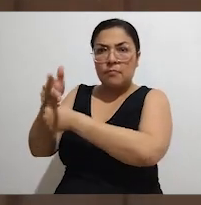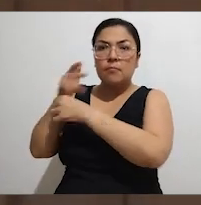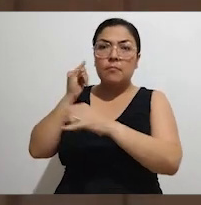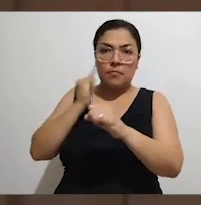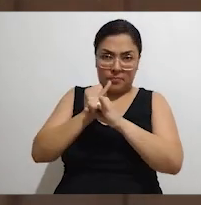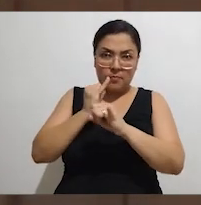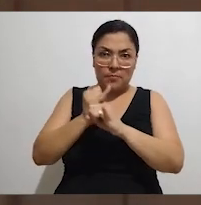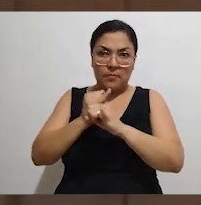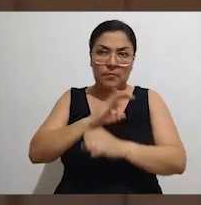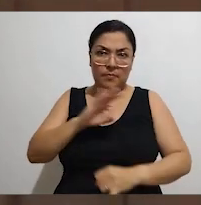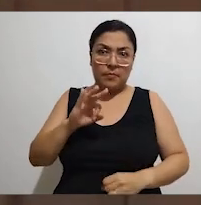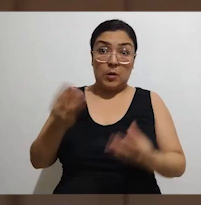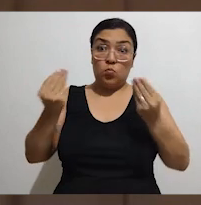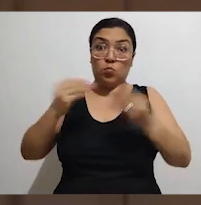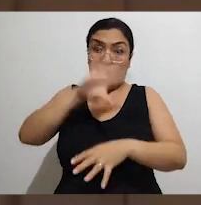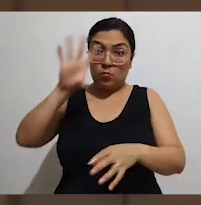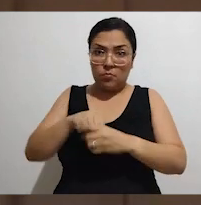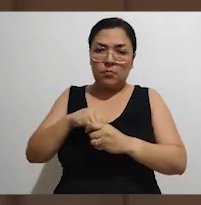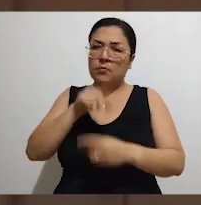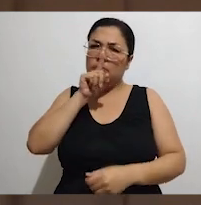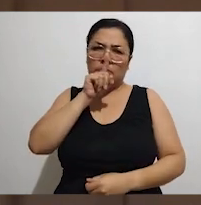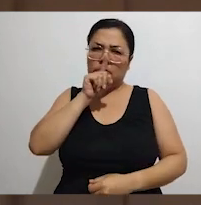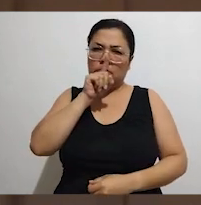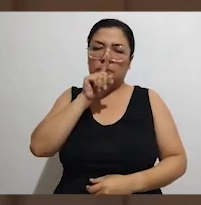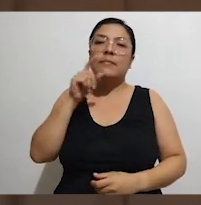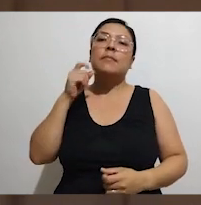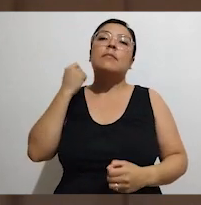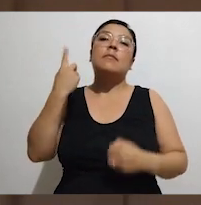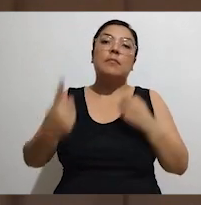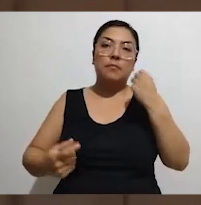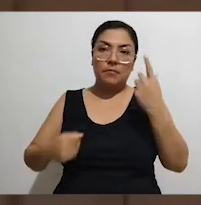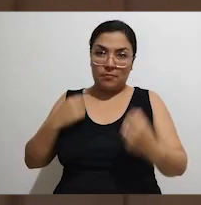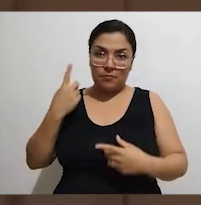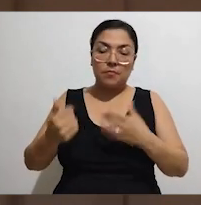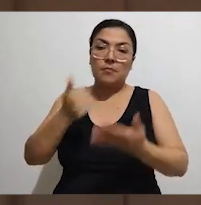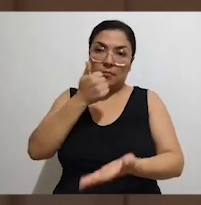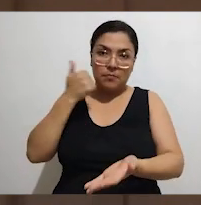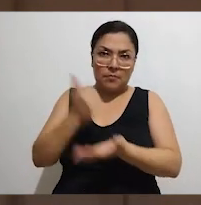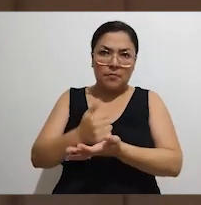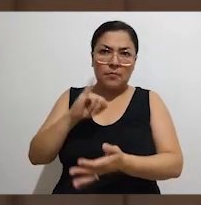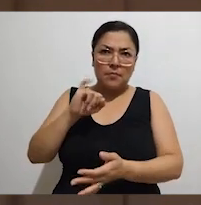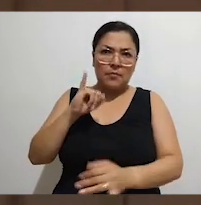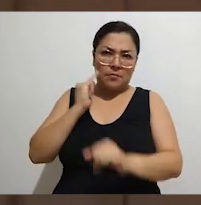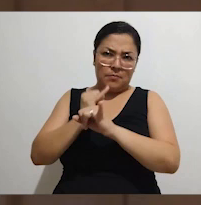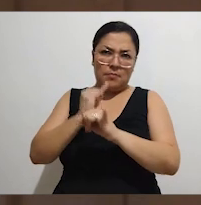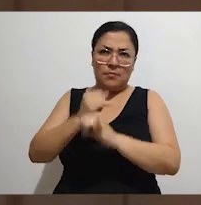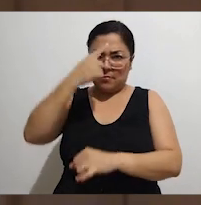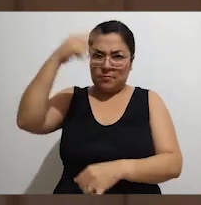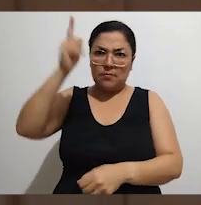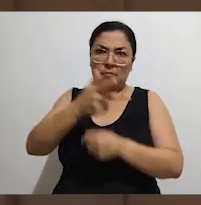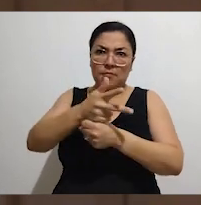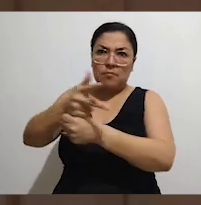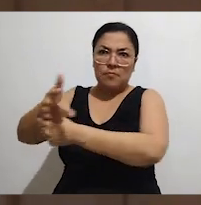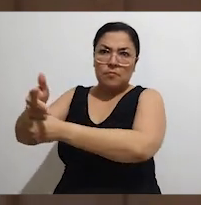y un buen número de ellas, no todas porque no en todos los municipios tenemos la facilidad del internet de fibra óptica, pero en donde sí hubo,